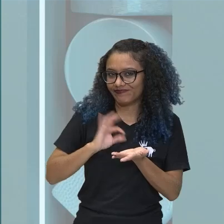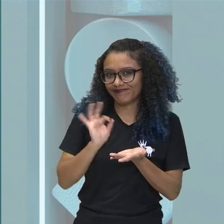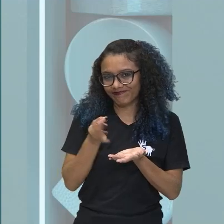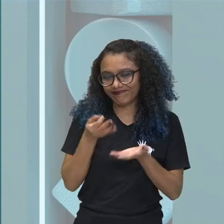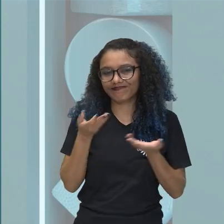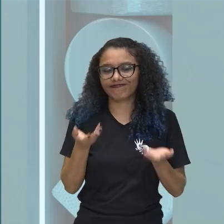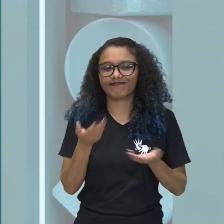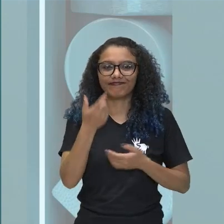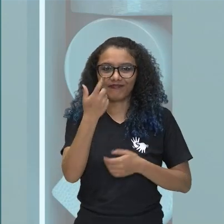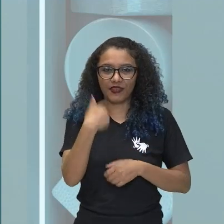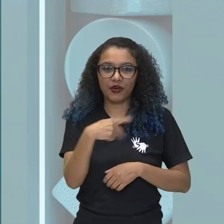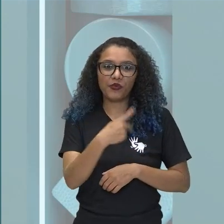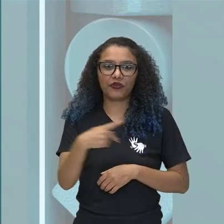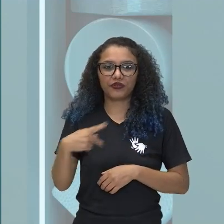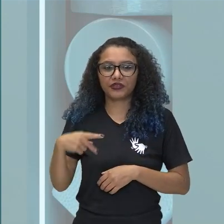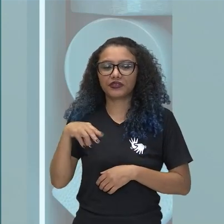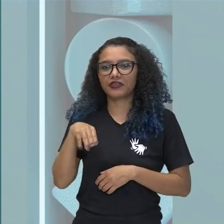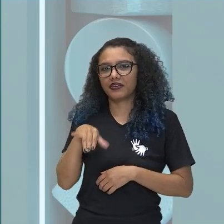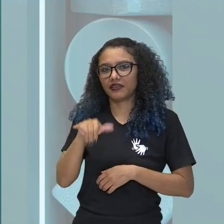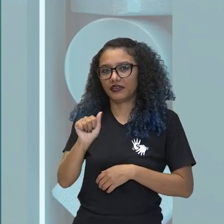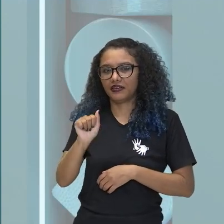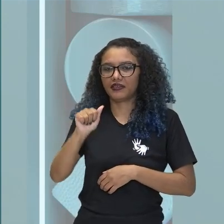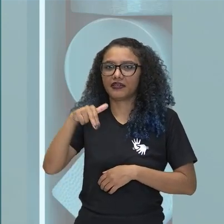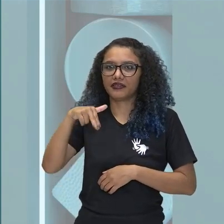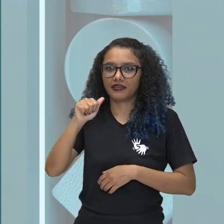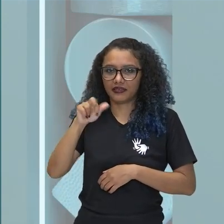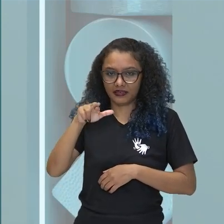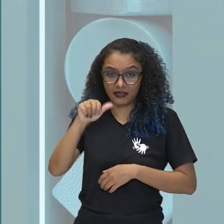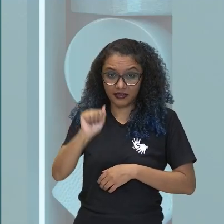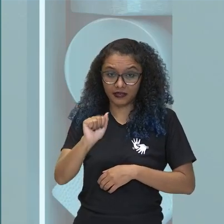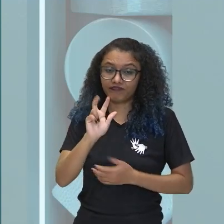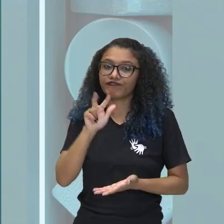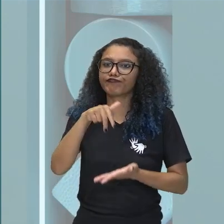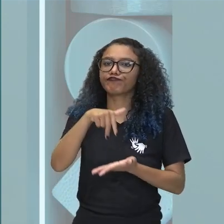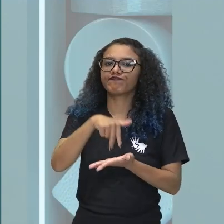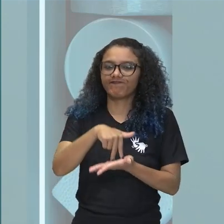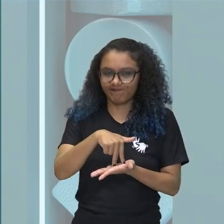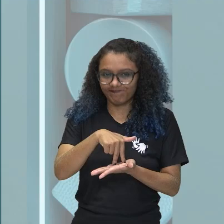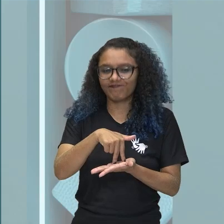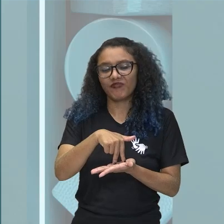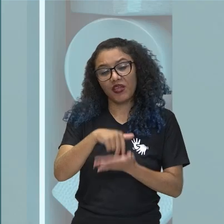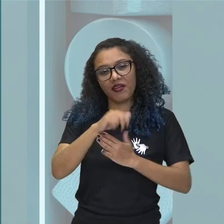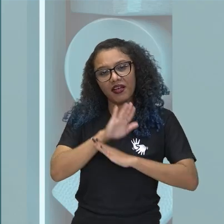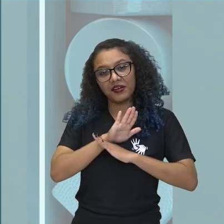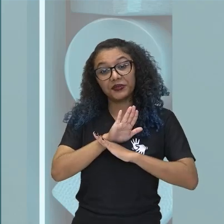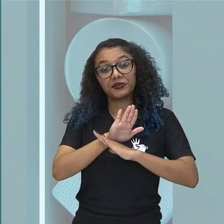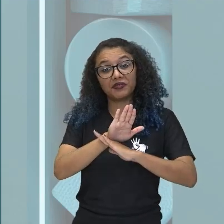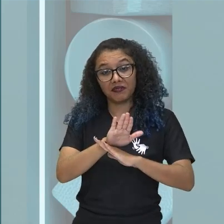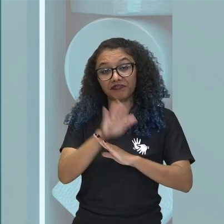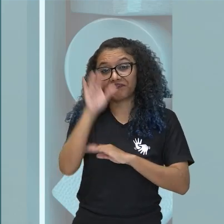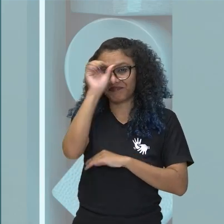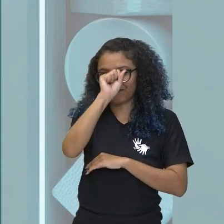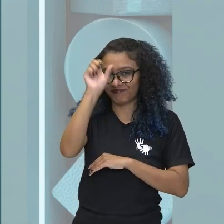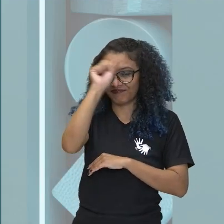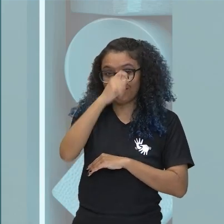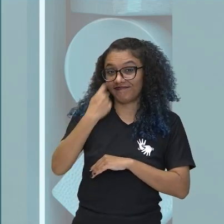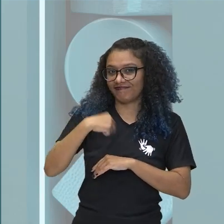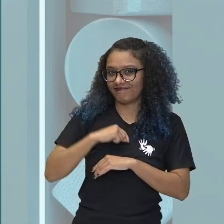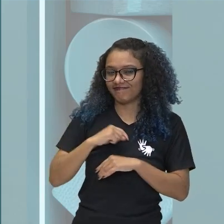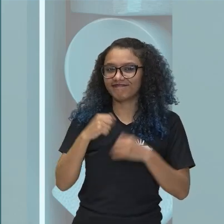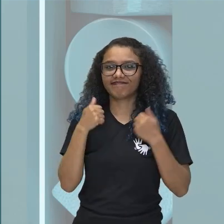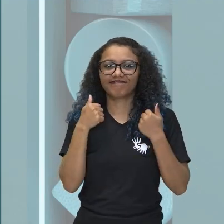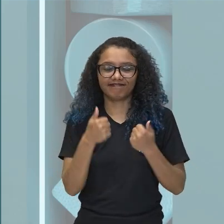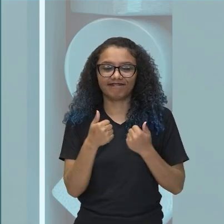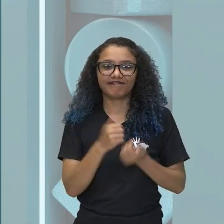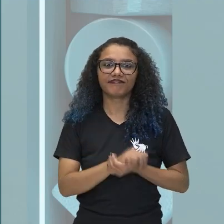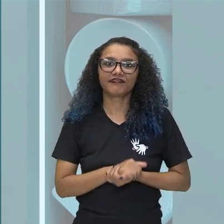Yo soy la maestra Ianara Camussa y estaré aquí con vosotros, os ayudando a aprender el español.